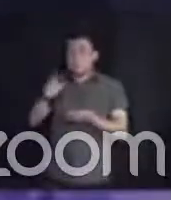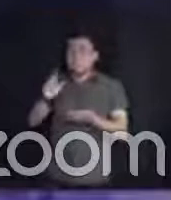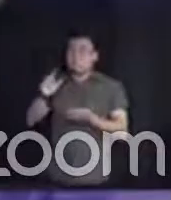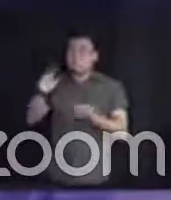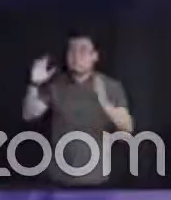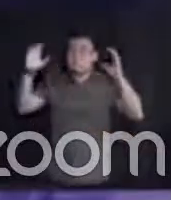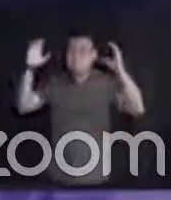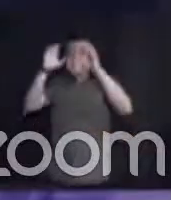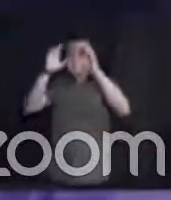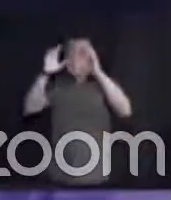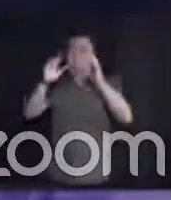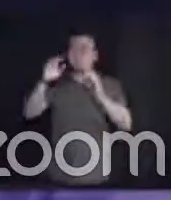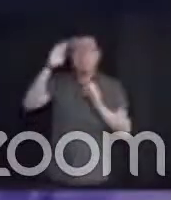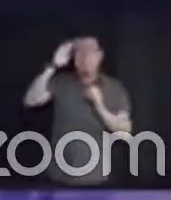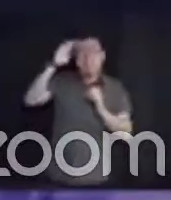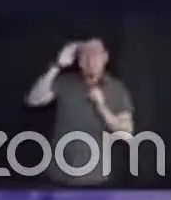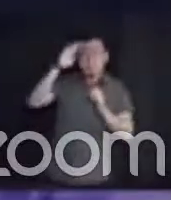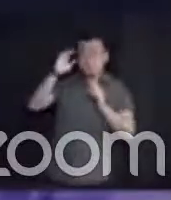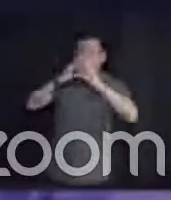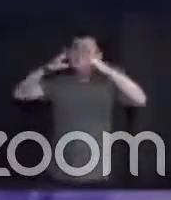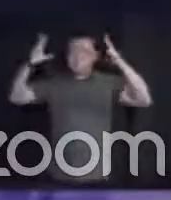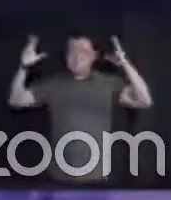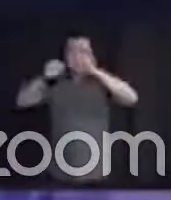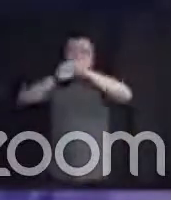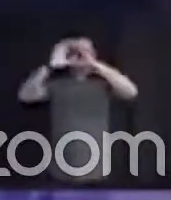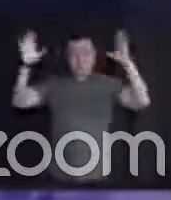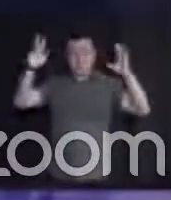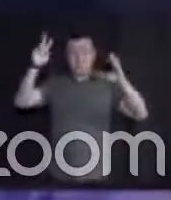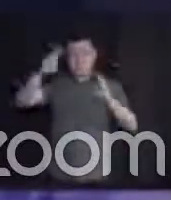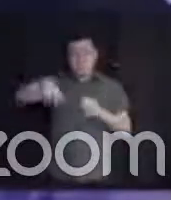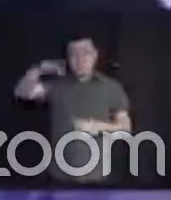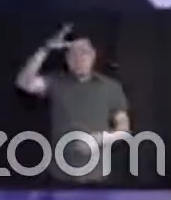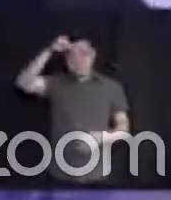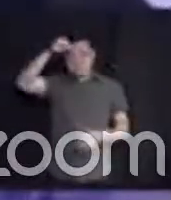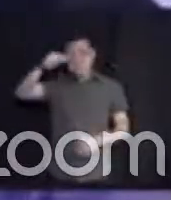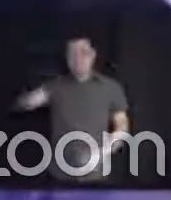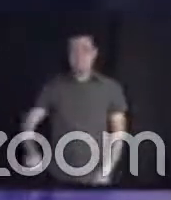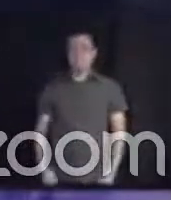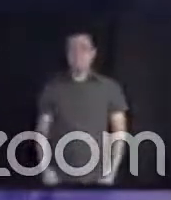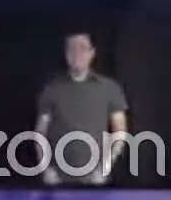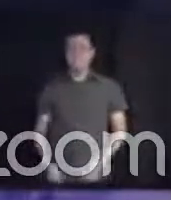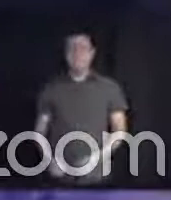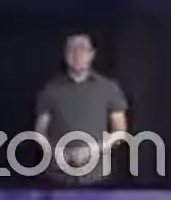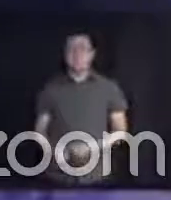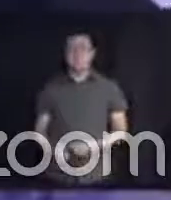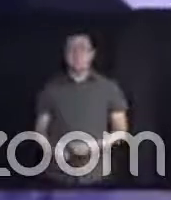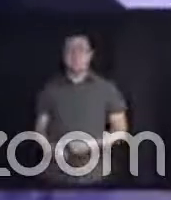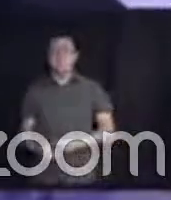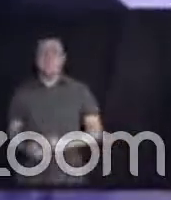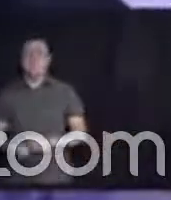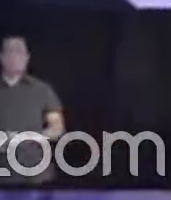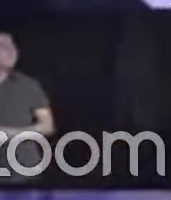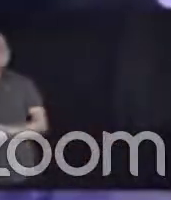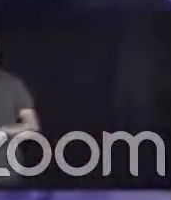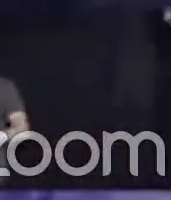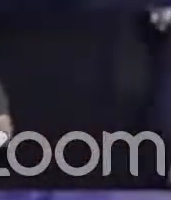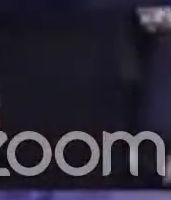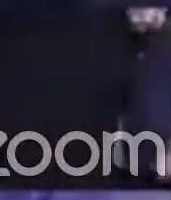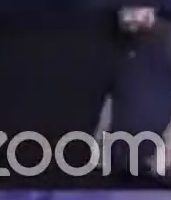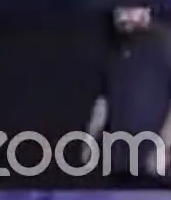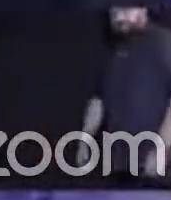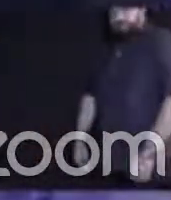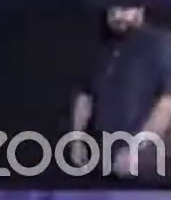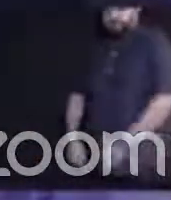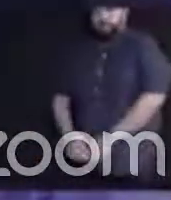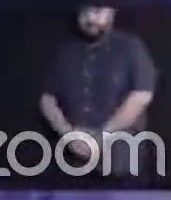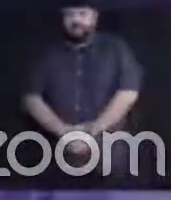grande, siempre con todas las calificaciones. ¿Estamos? Bien. Hasta me sentí muy bien